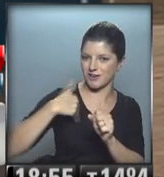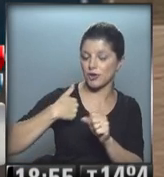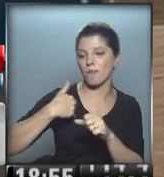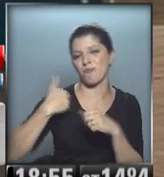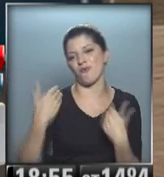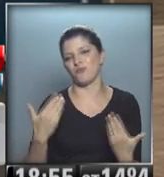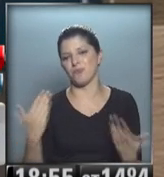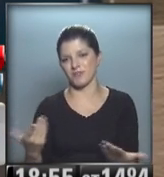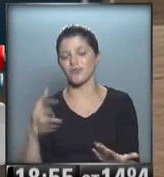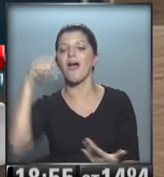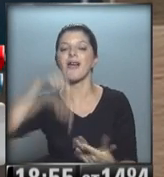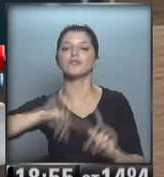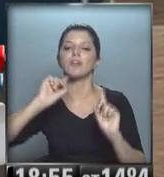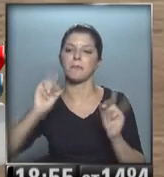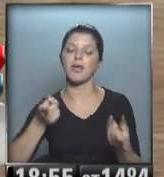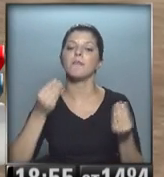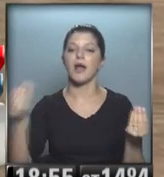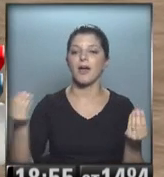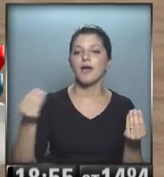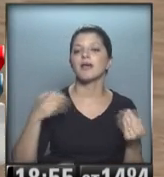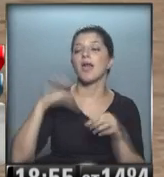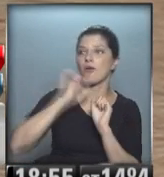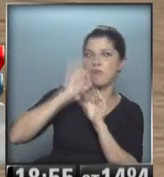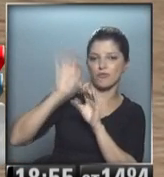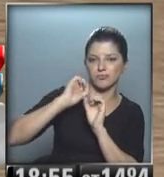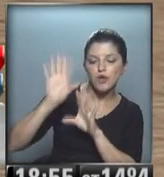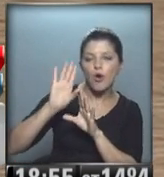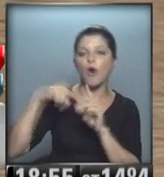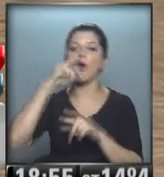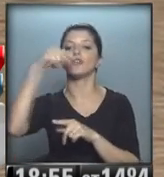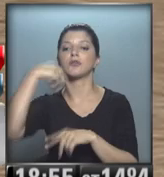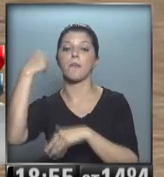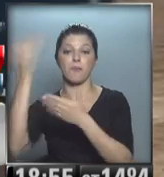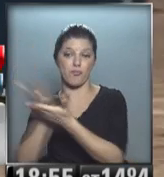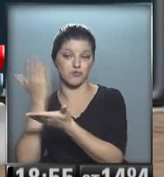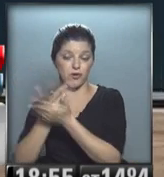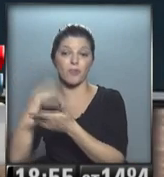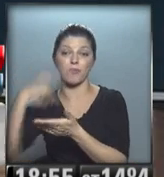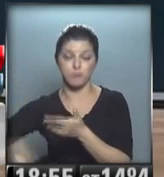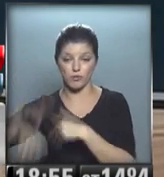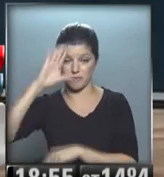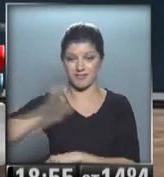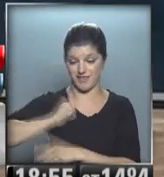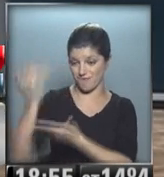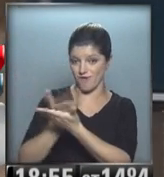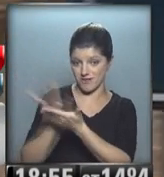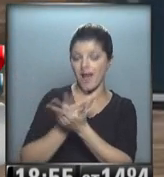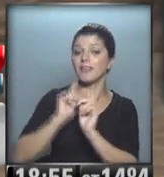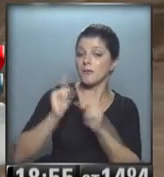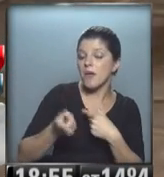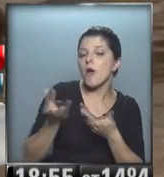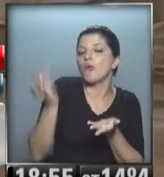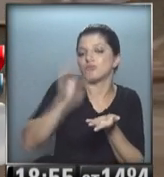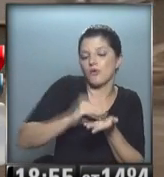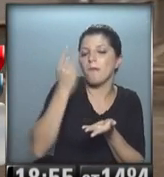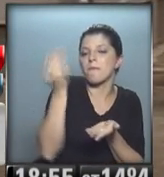supuesto, esto también es para sustituir importaciones, para complementar el resto de la producción de fabricaciones militares y para agregar valor al recurso natural.